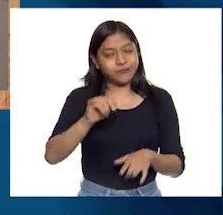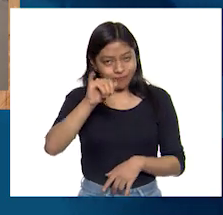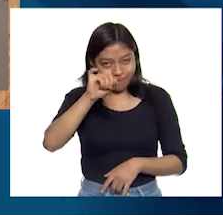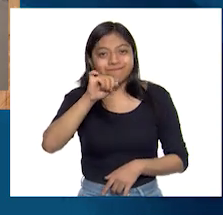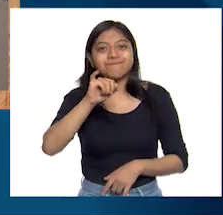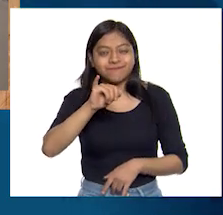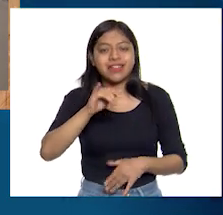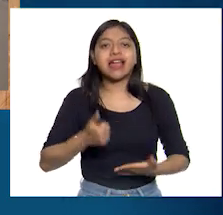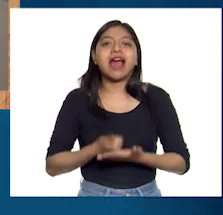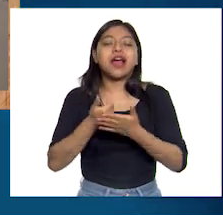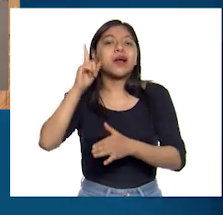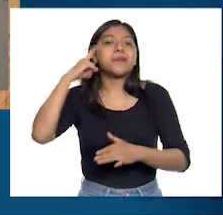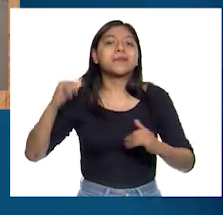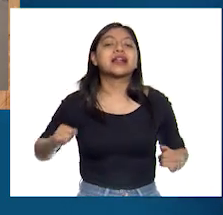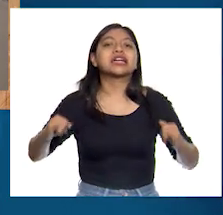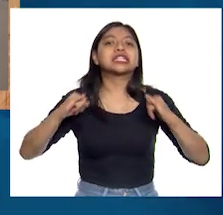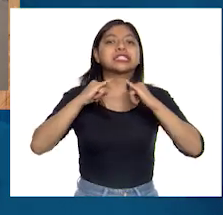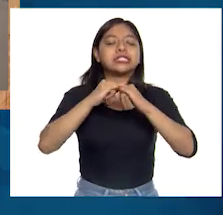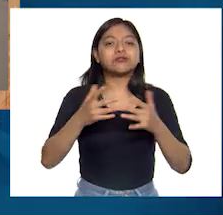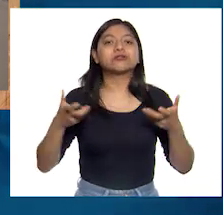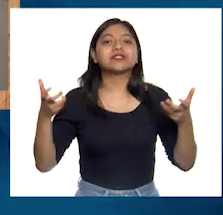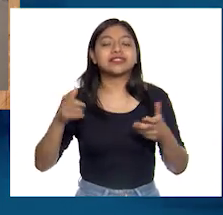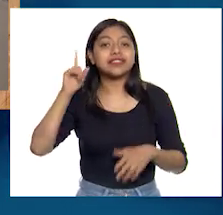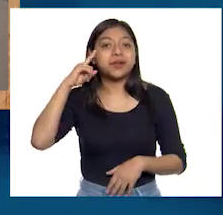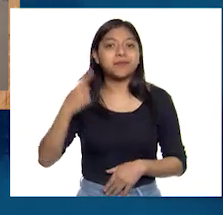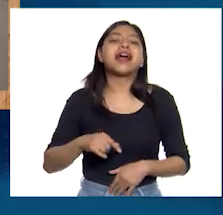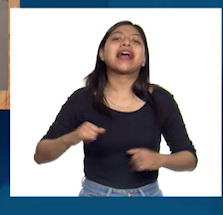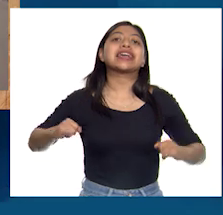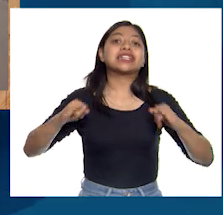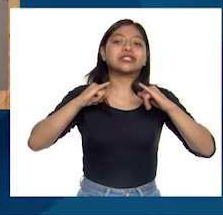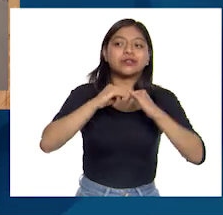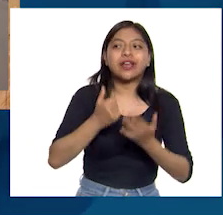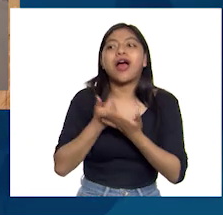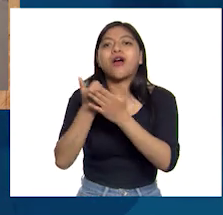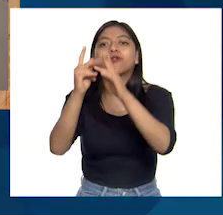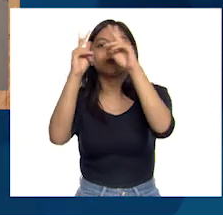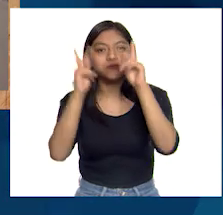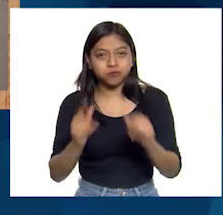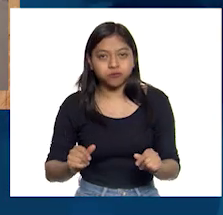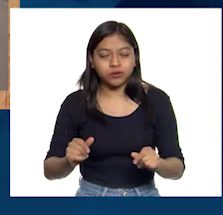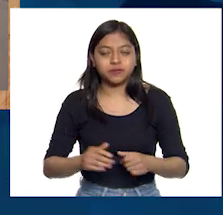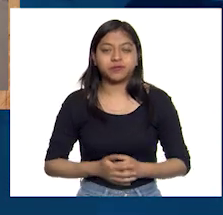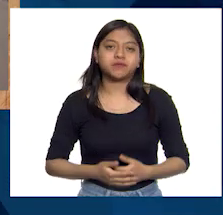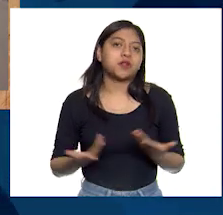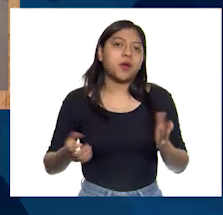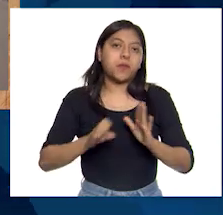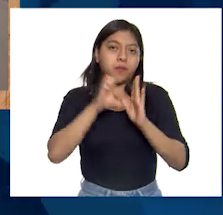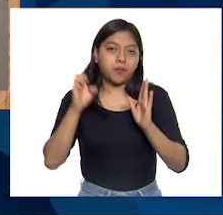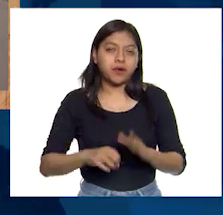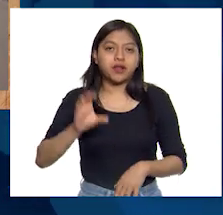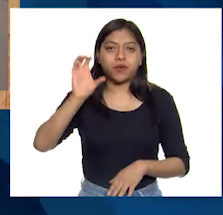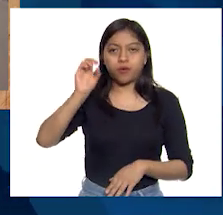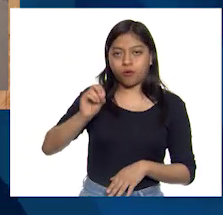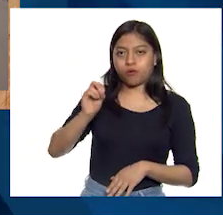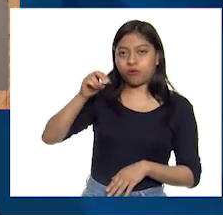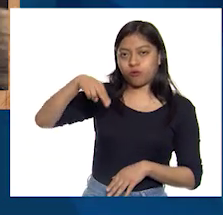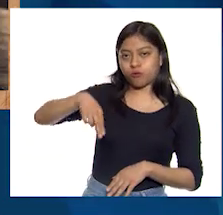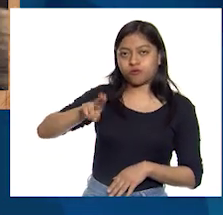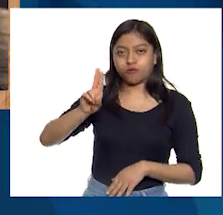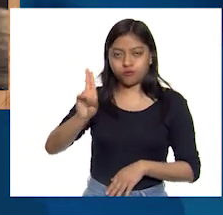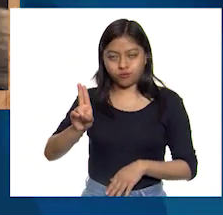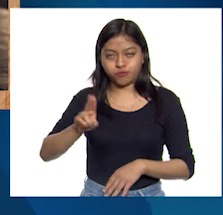consolidación de instituciones que después ayudaron a garantizar la paz en la segunda mitad del siglo XX, como la Organización de las Naciones